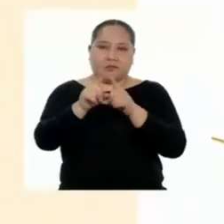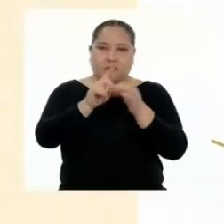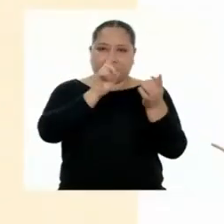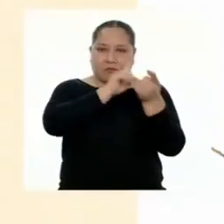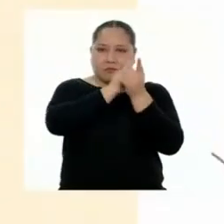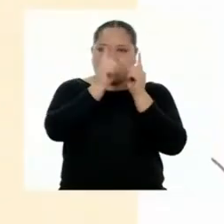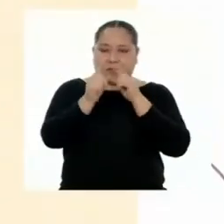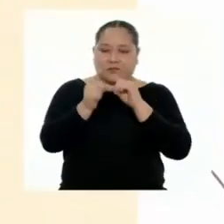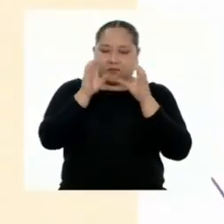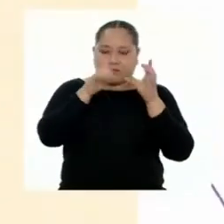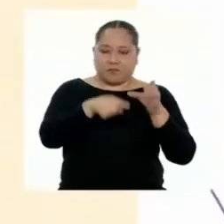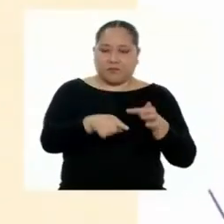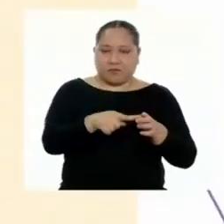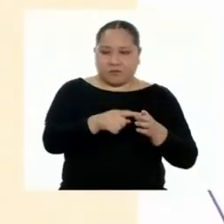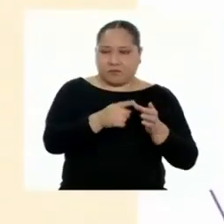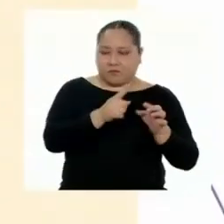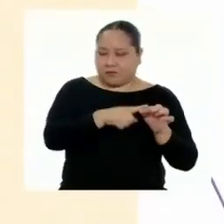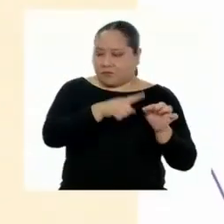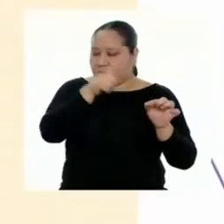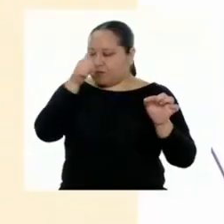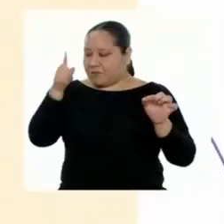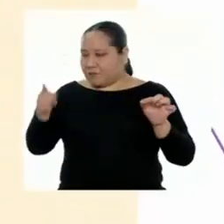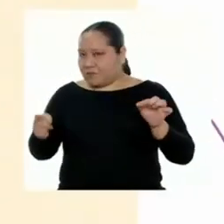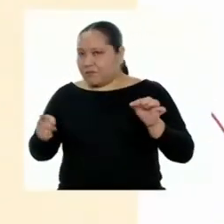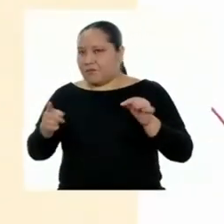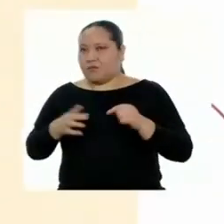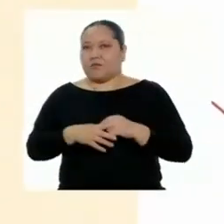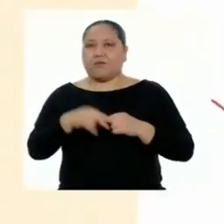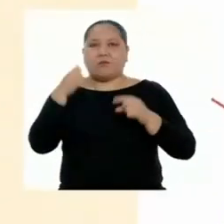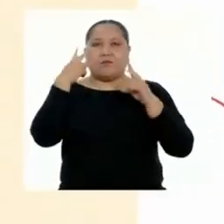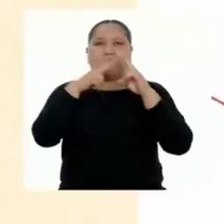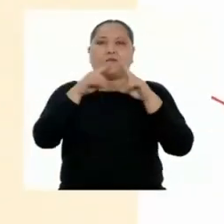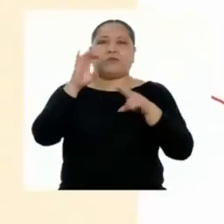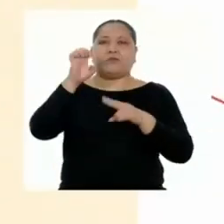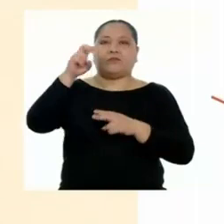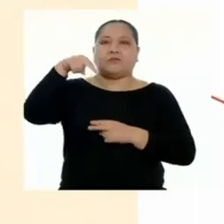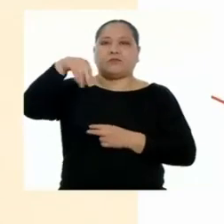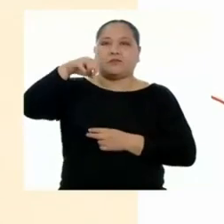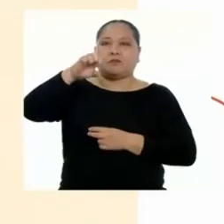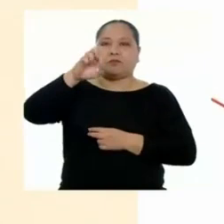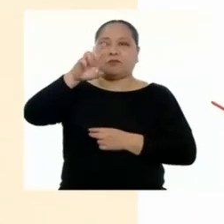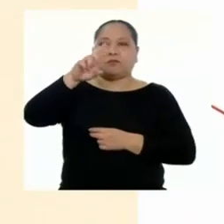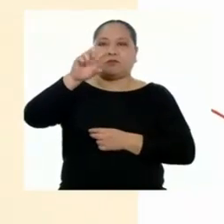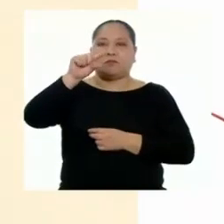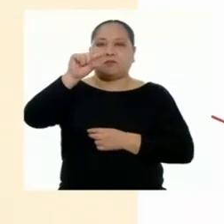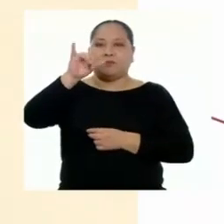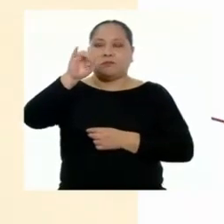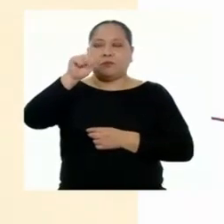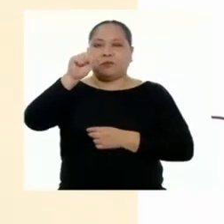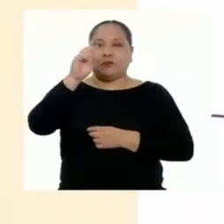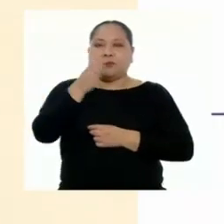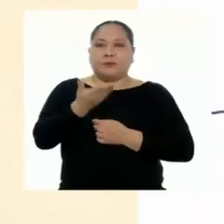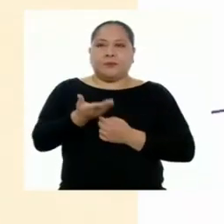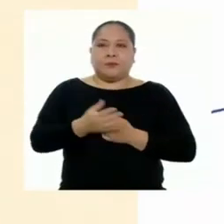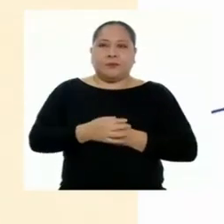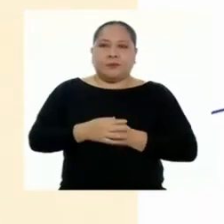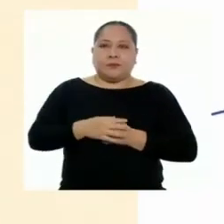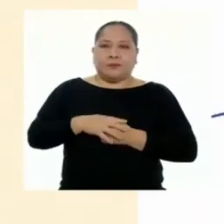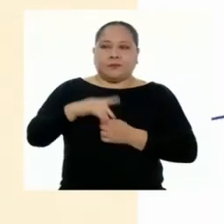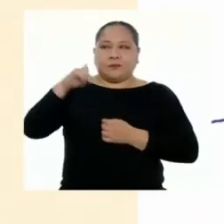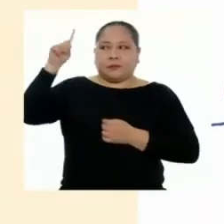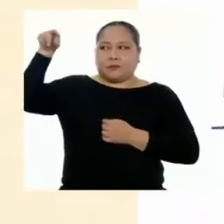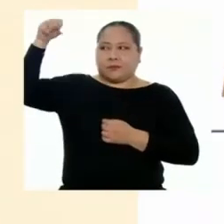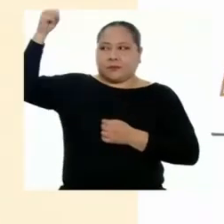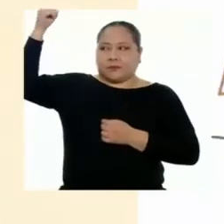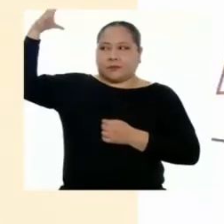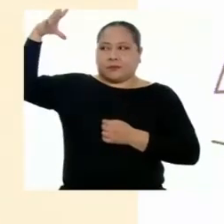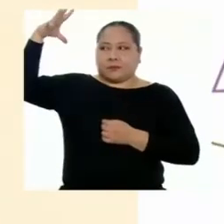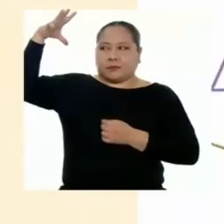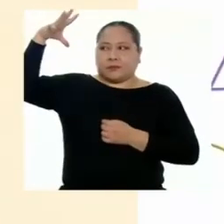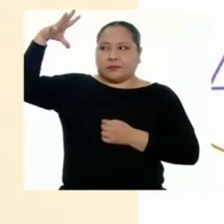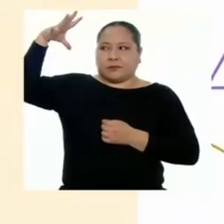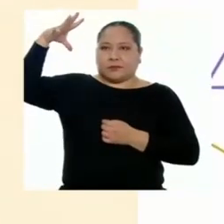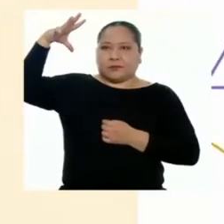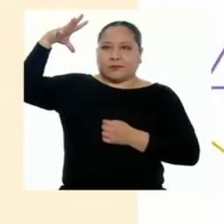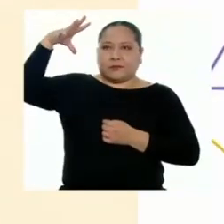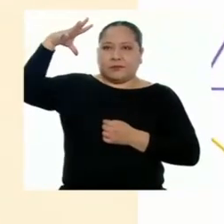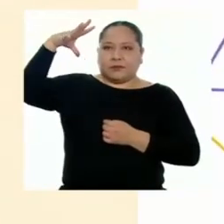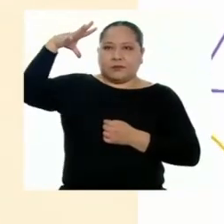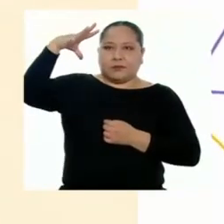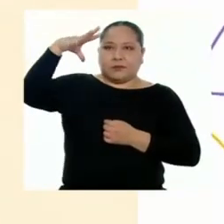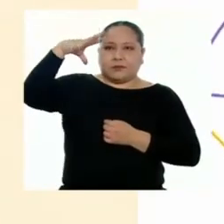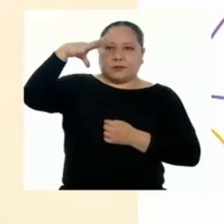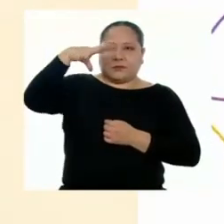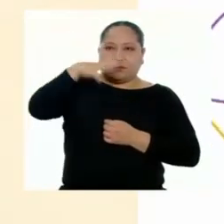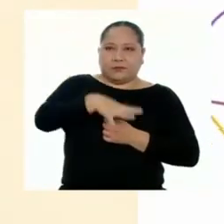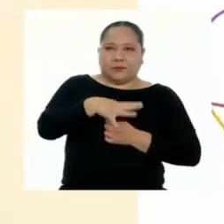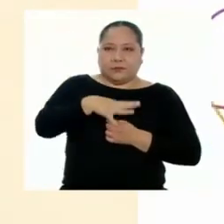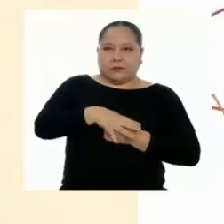otro. Veamos cómo se produce el flujo de la energía en los ecosistemas. La energía del sol ingresa a los